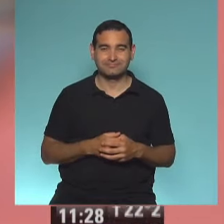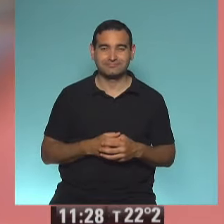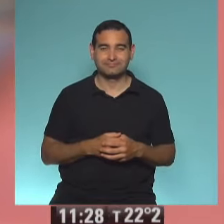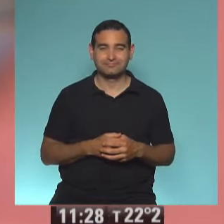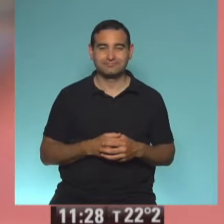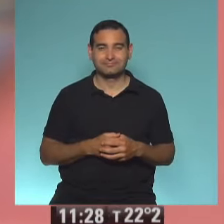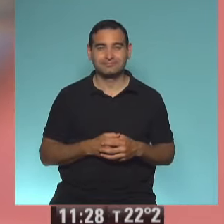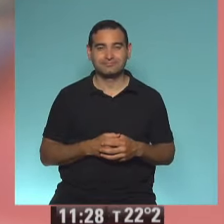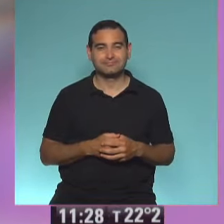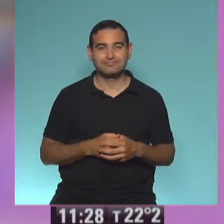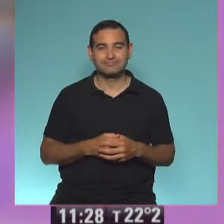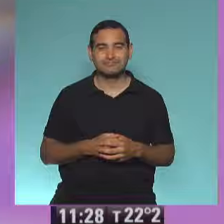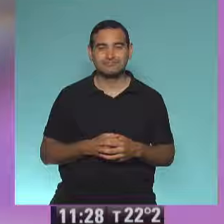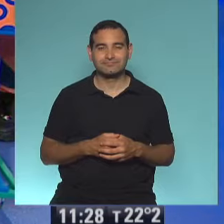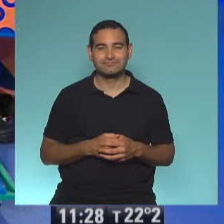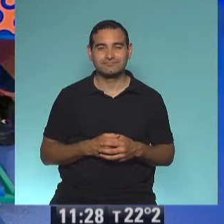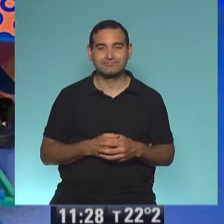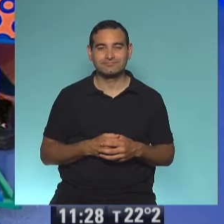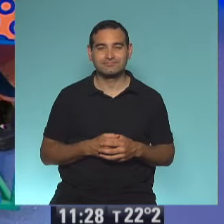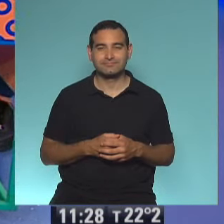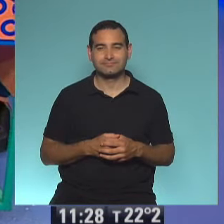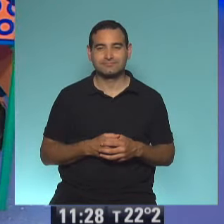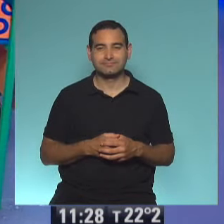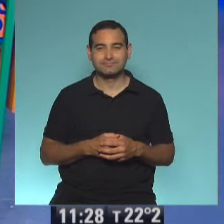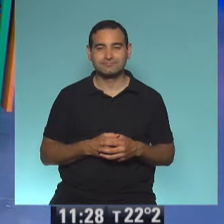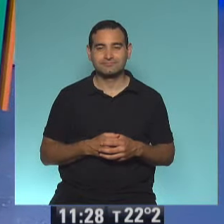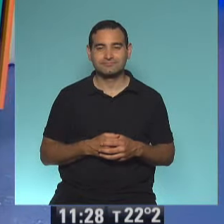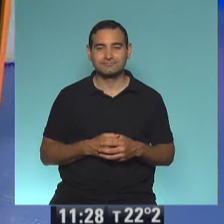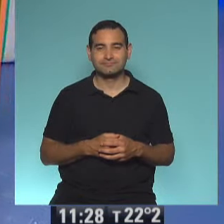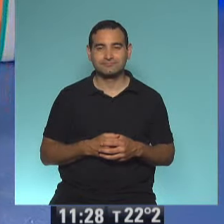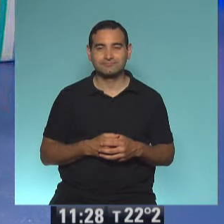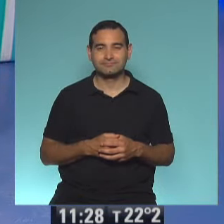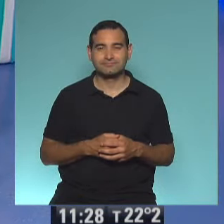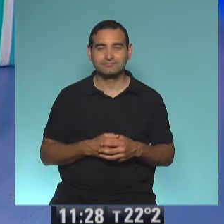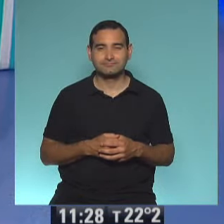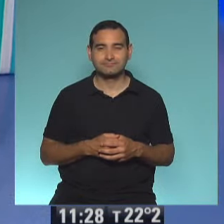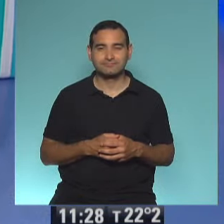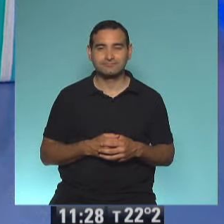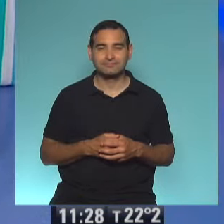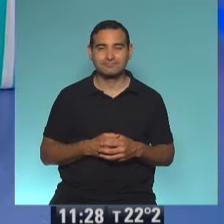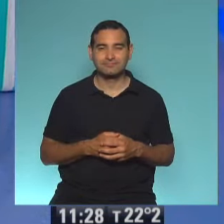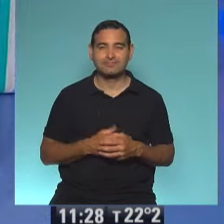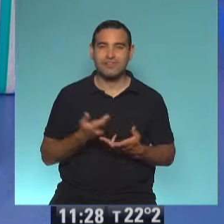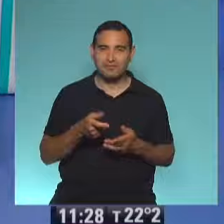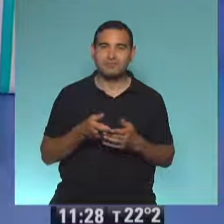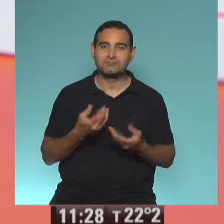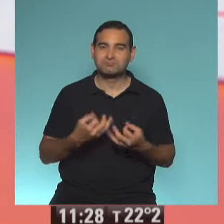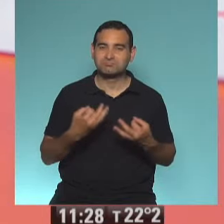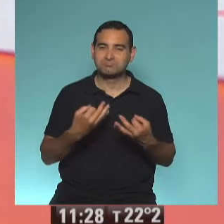acá. Claro, y tiene también abajo, ¿no?, otras dos antenitas o patitas con las que se va